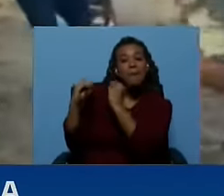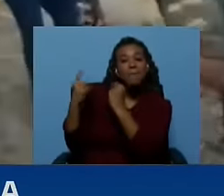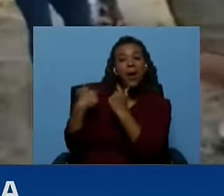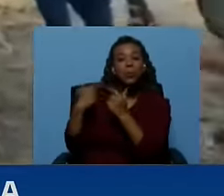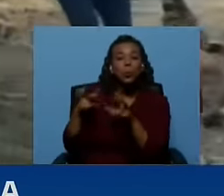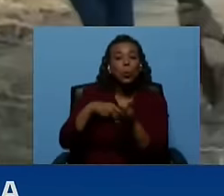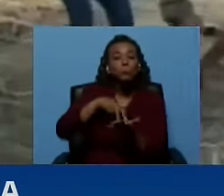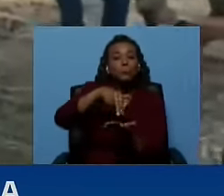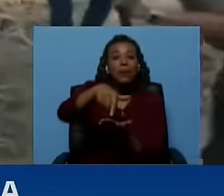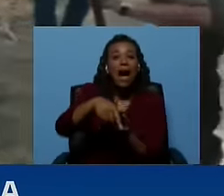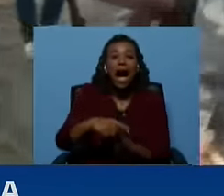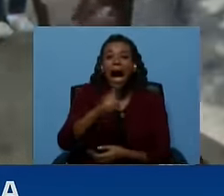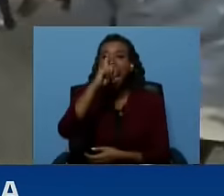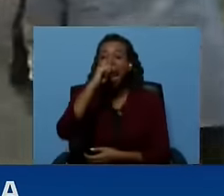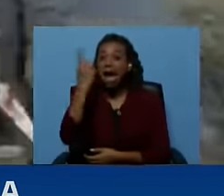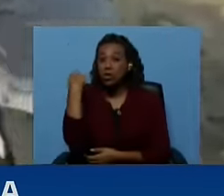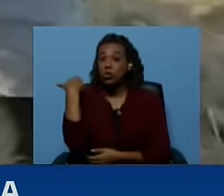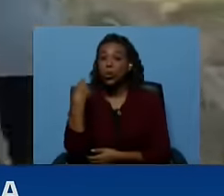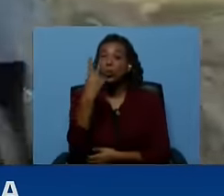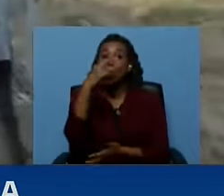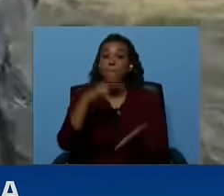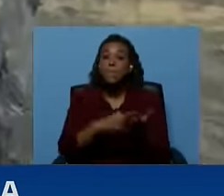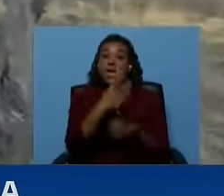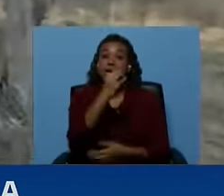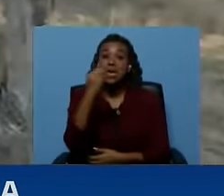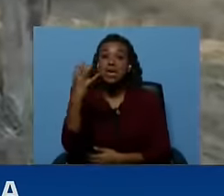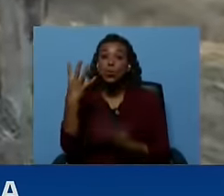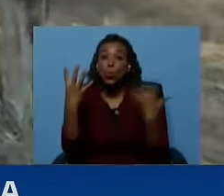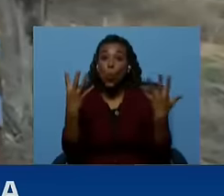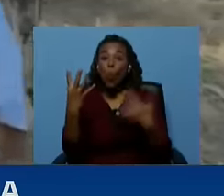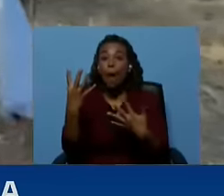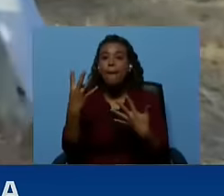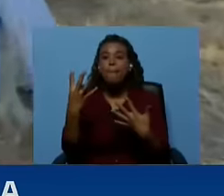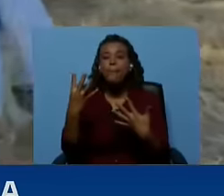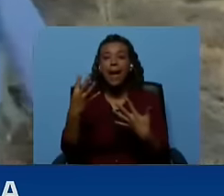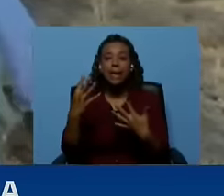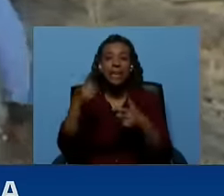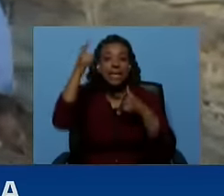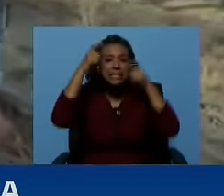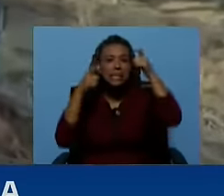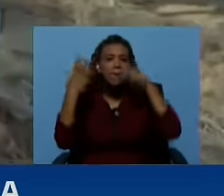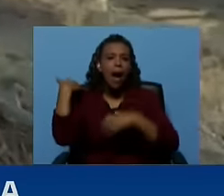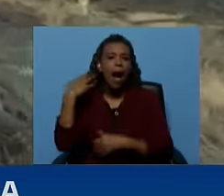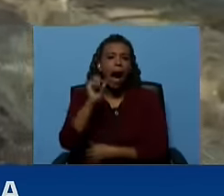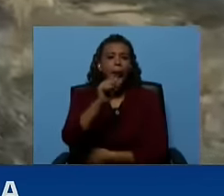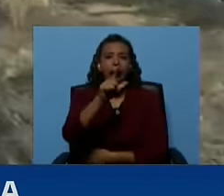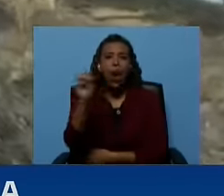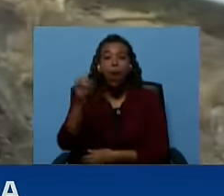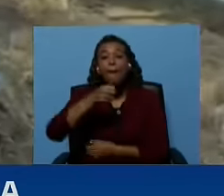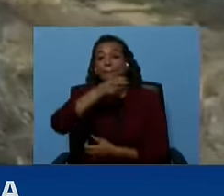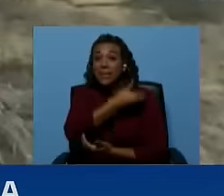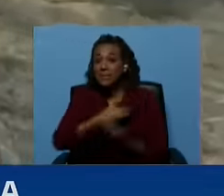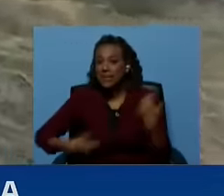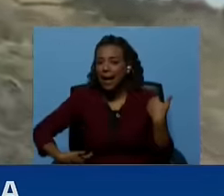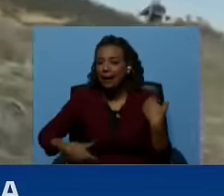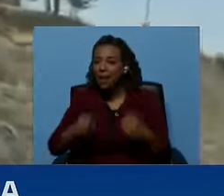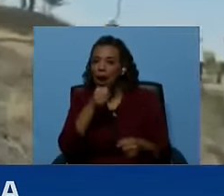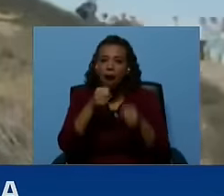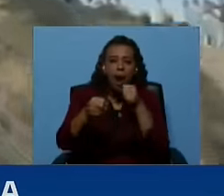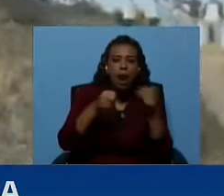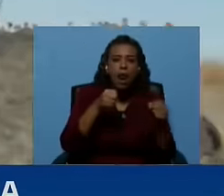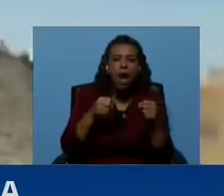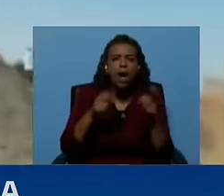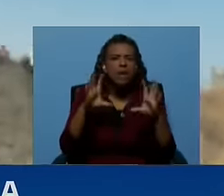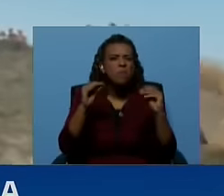presidente el año 2009 hay un material importantísimo del comandante Chávez en presidente fue el primero